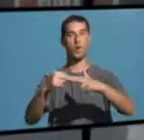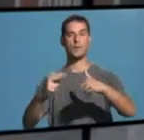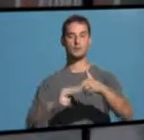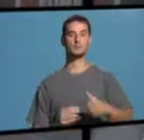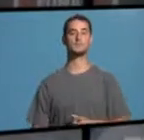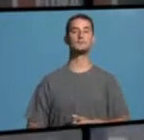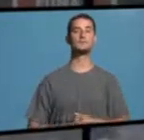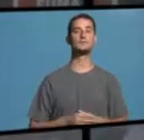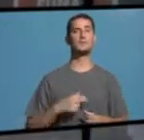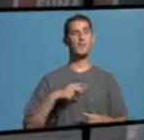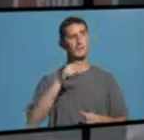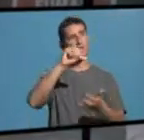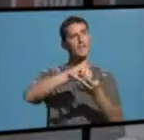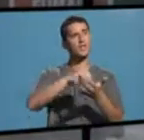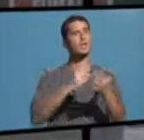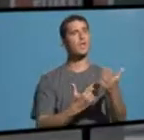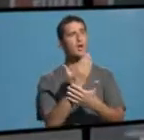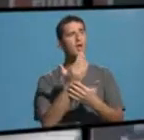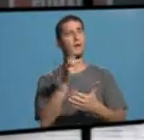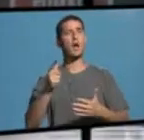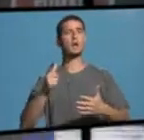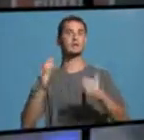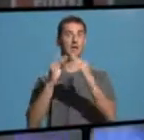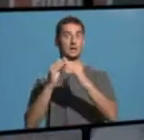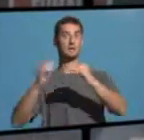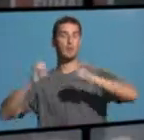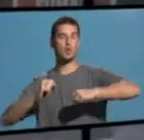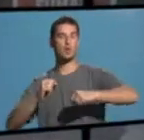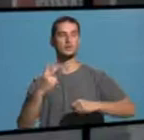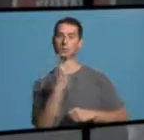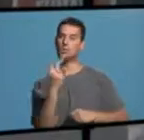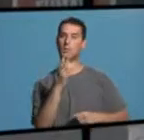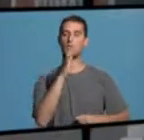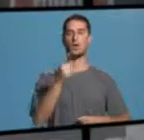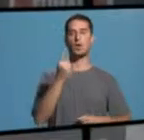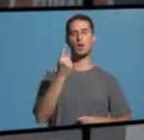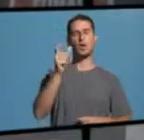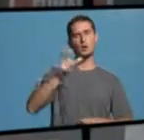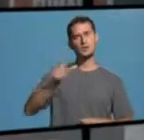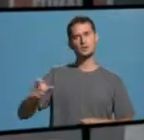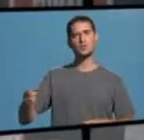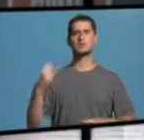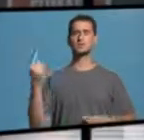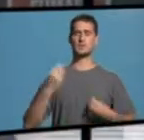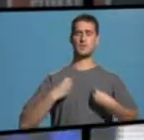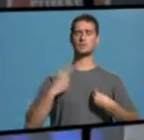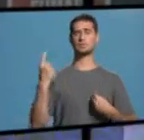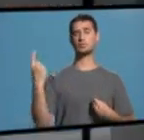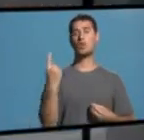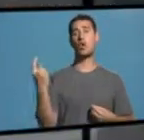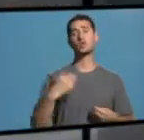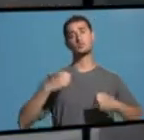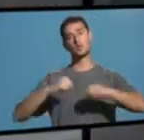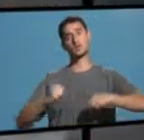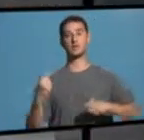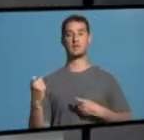sea centro de día e residencia, as dúas cousas, porque hai xente que está sola, que vive sola e moi maior.